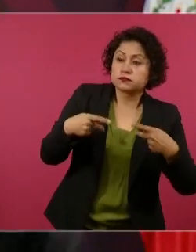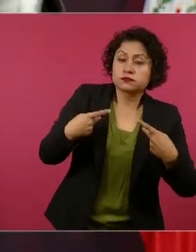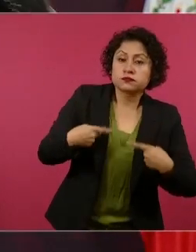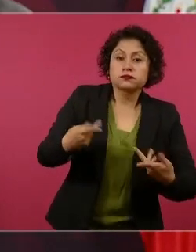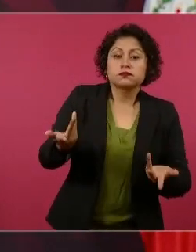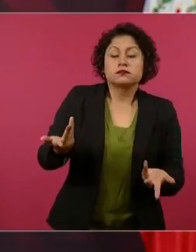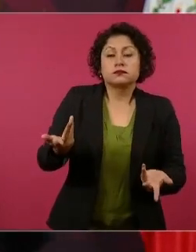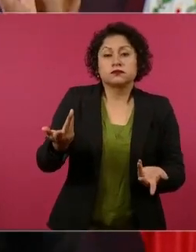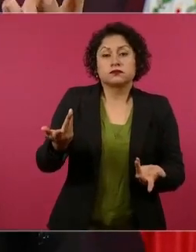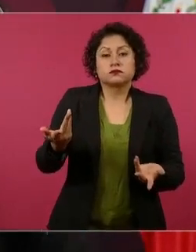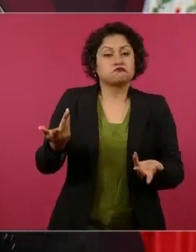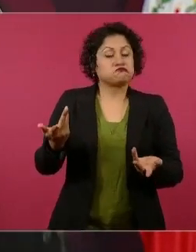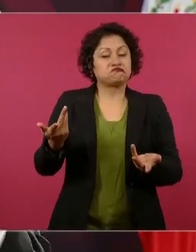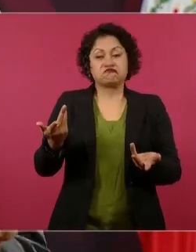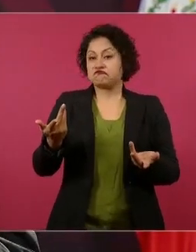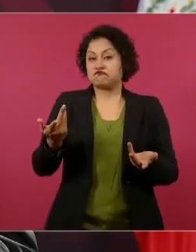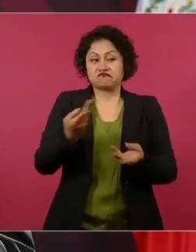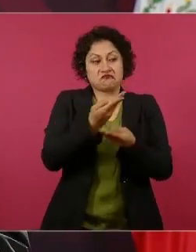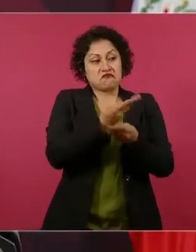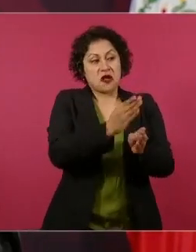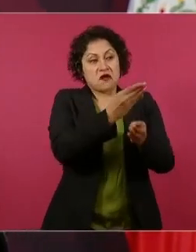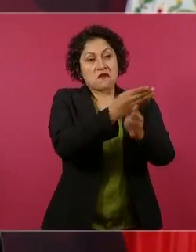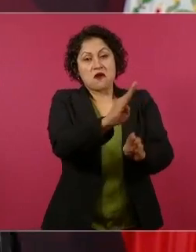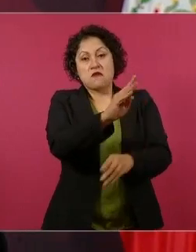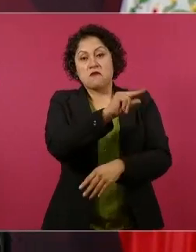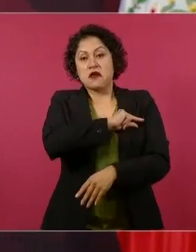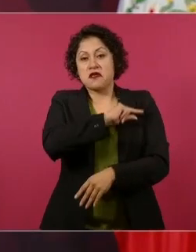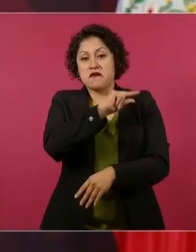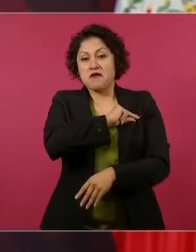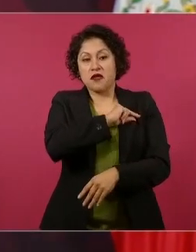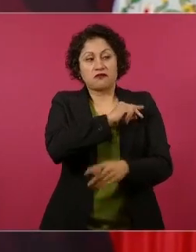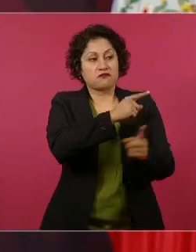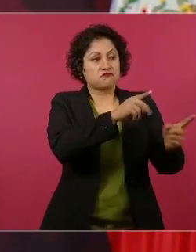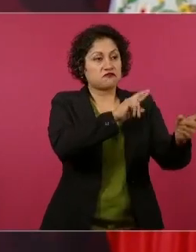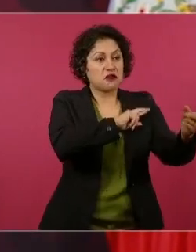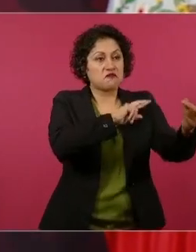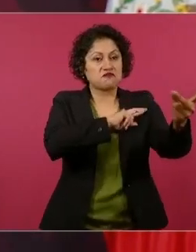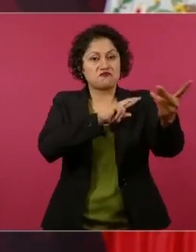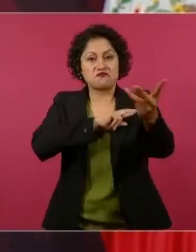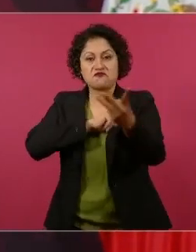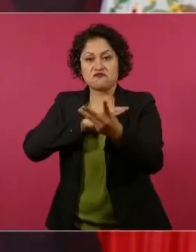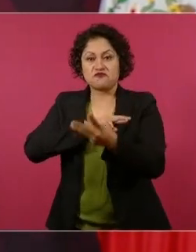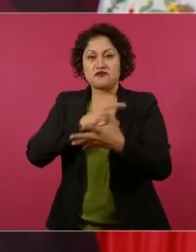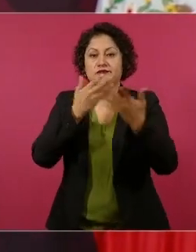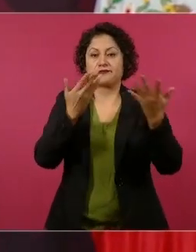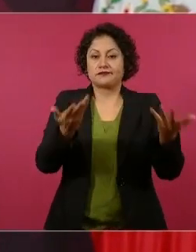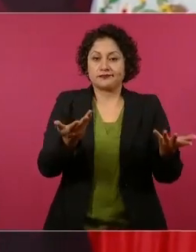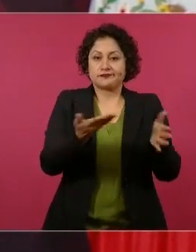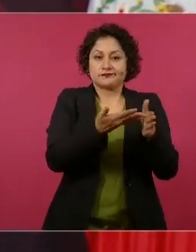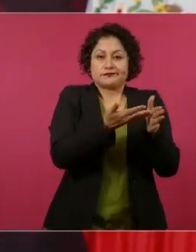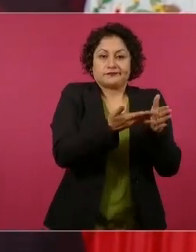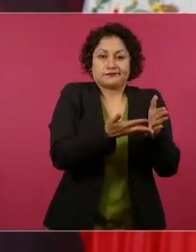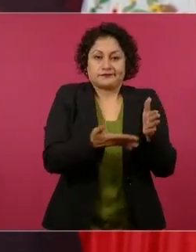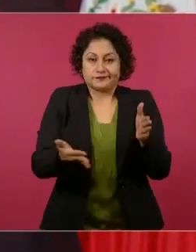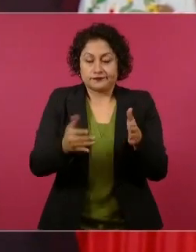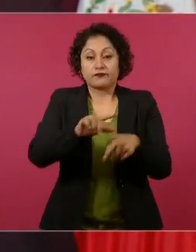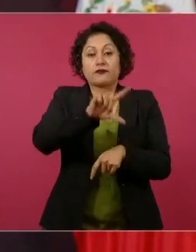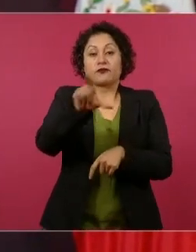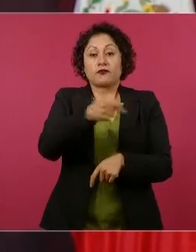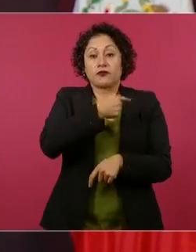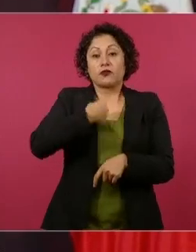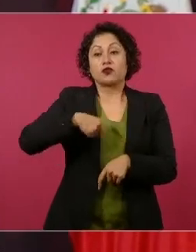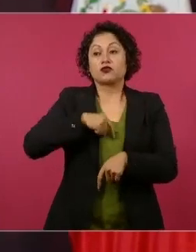Y cuando nosotros llegamos, solo encontramos un banquito